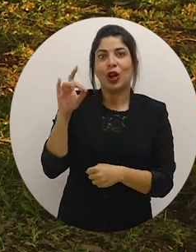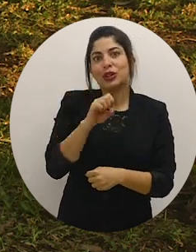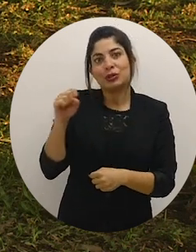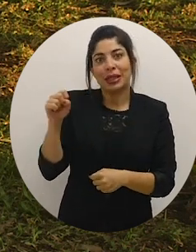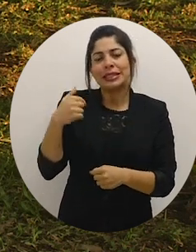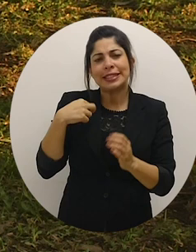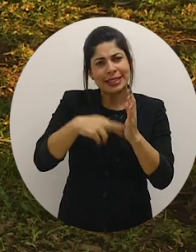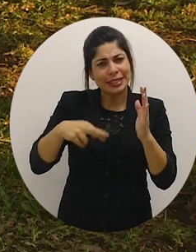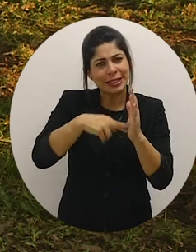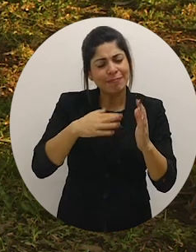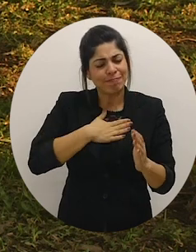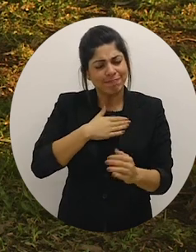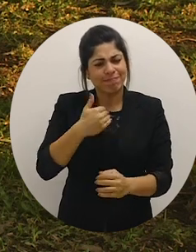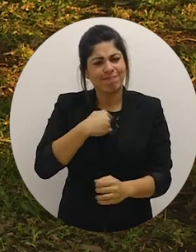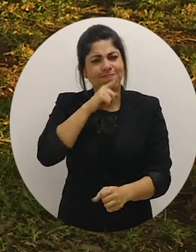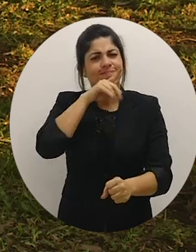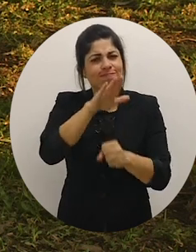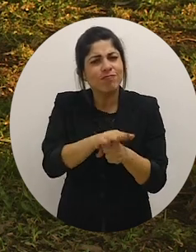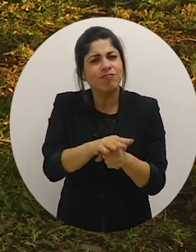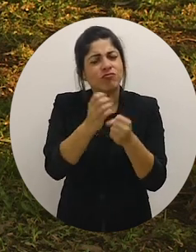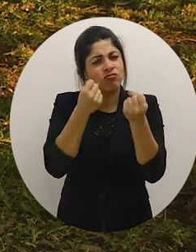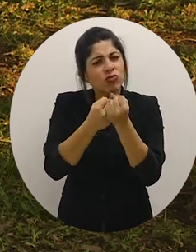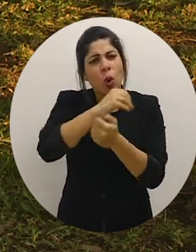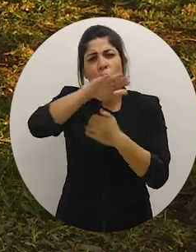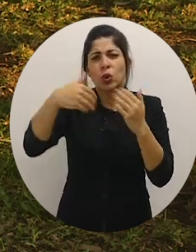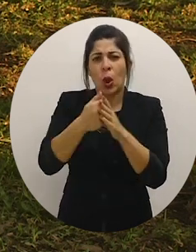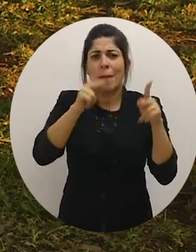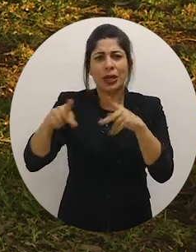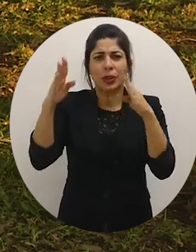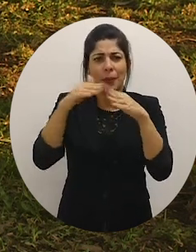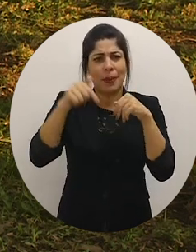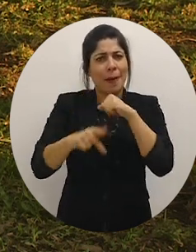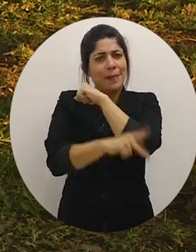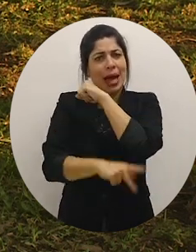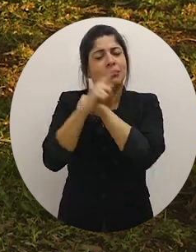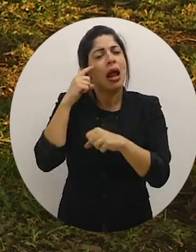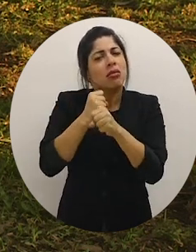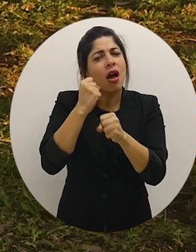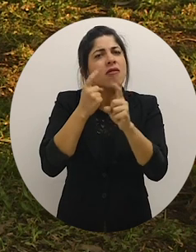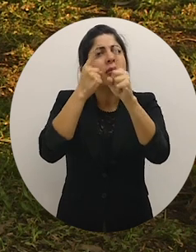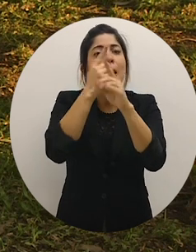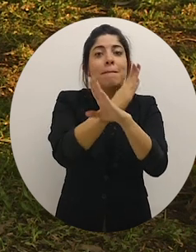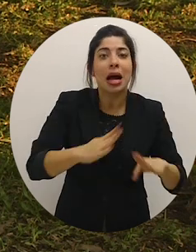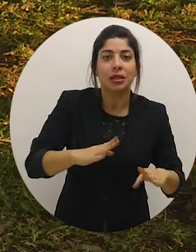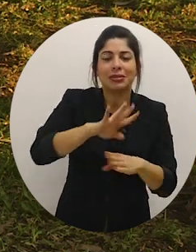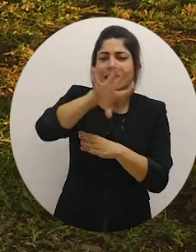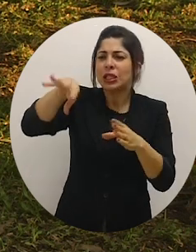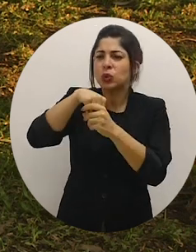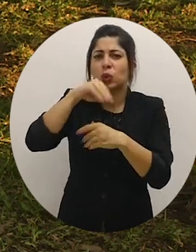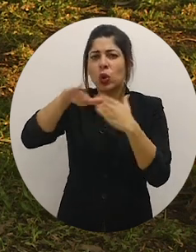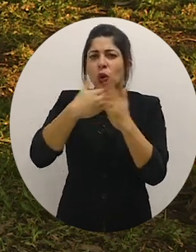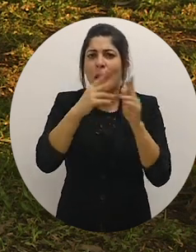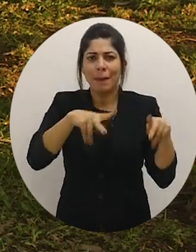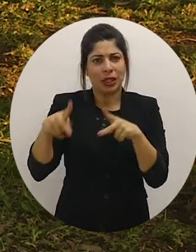8 meses, les reitero mi profundo compromiso con todas las personas de este país para trabajar por la paz, por la inclusión de todas